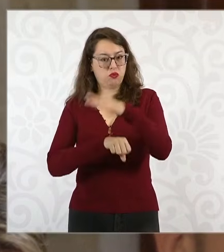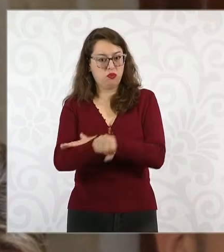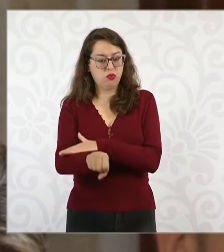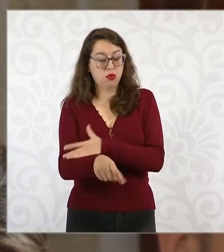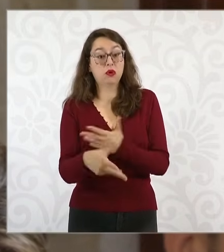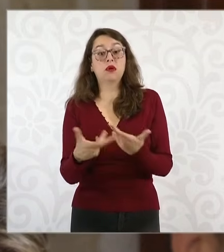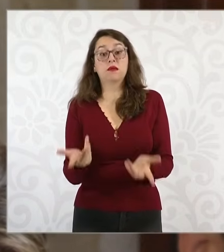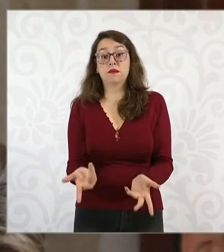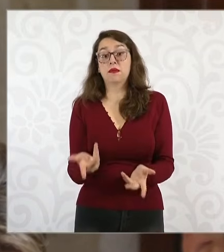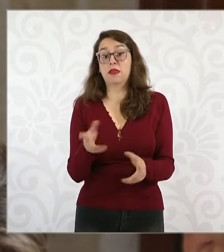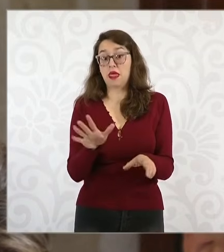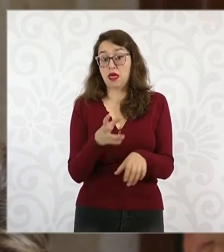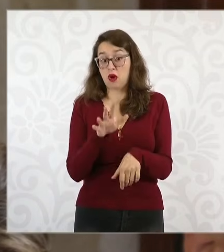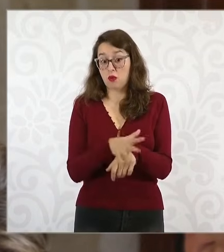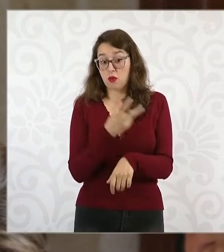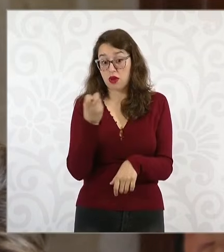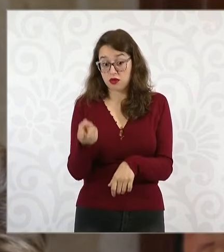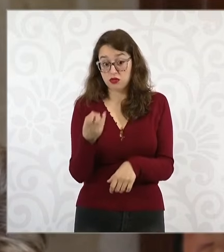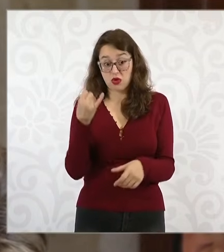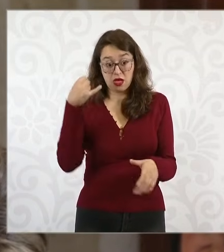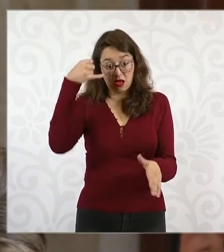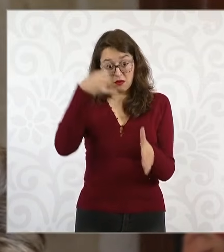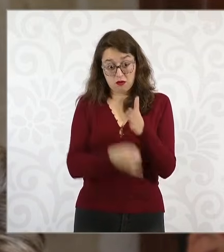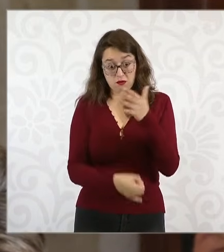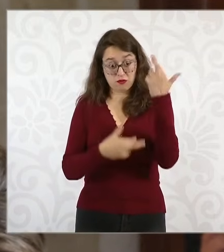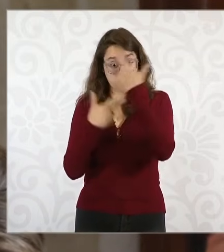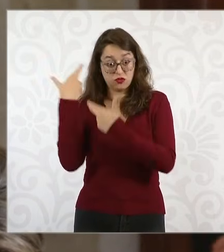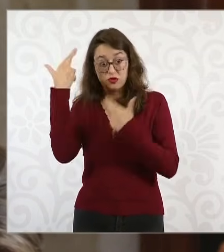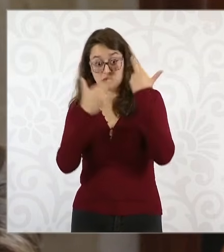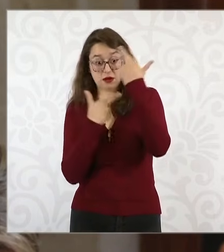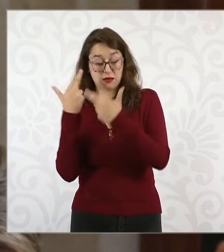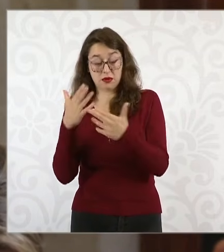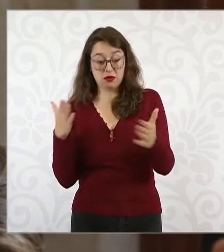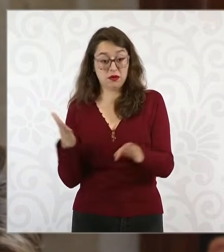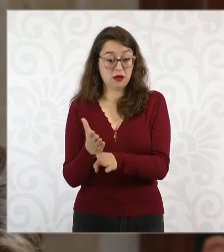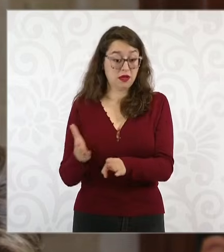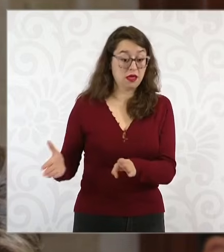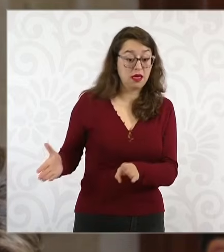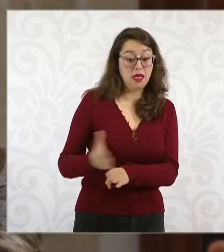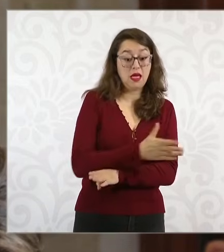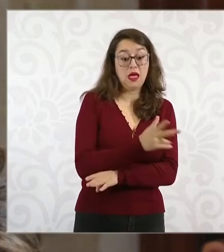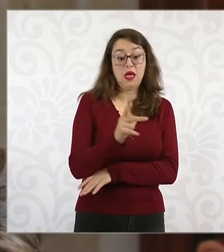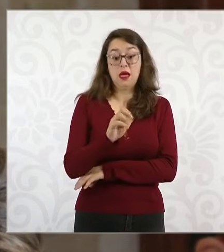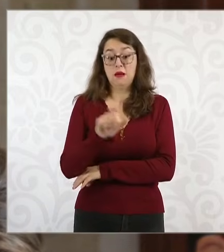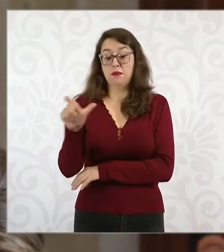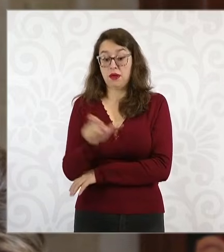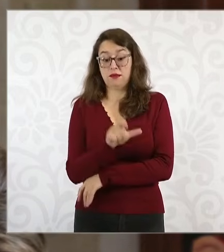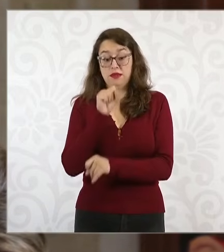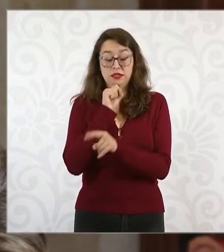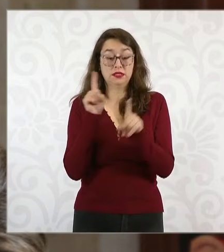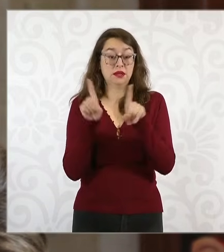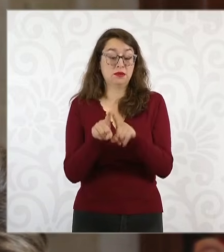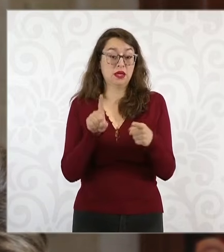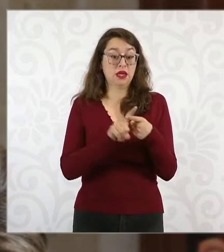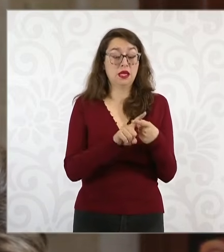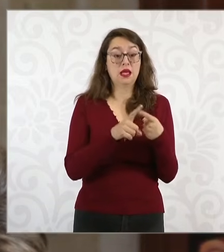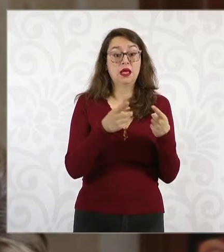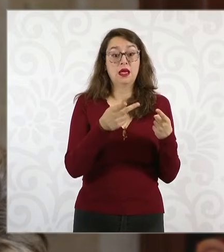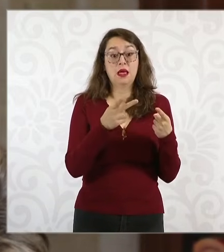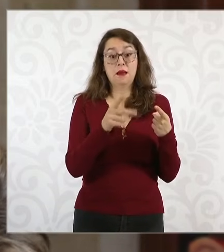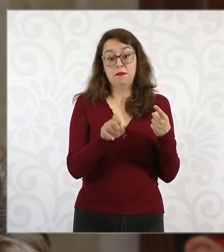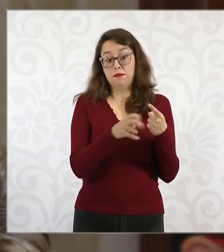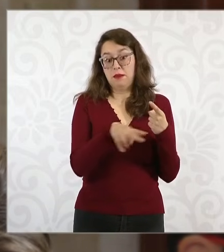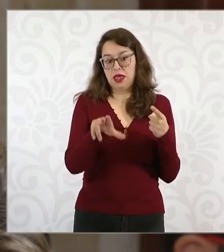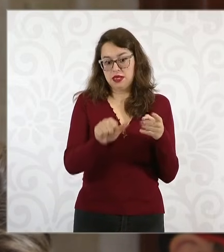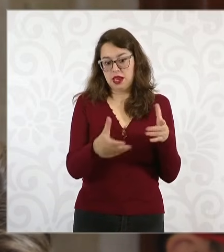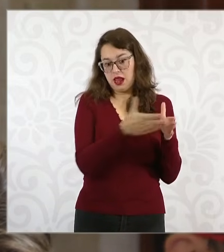hará una revisión profunda de lo que ocurrió en la petrolera en los sexenios también neoliberales, sobre todo en el sexenio de Enrique